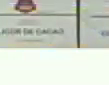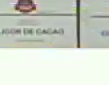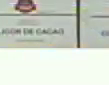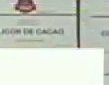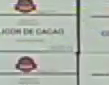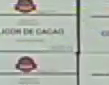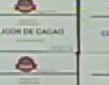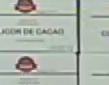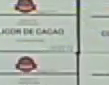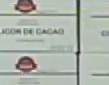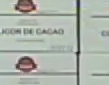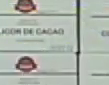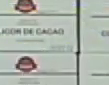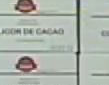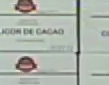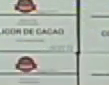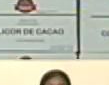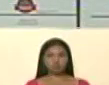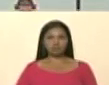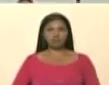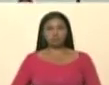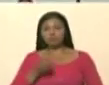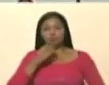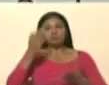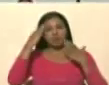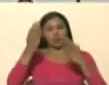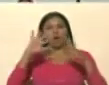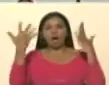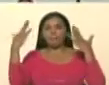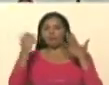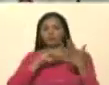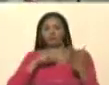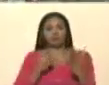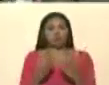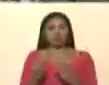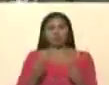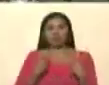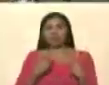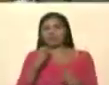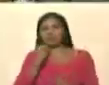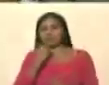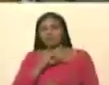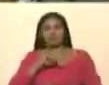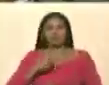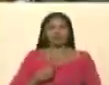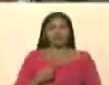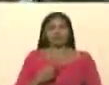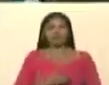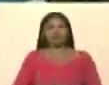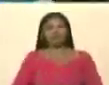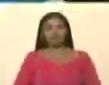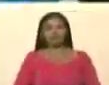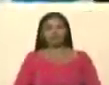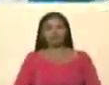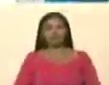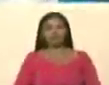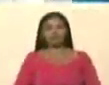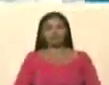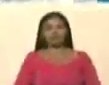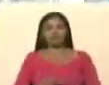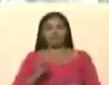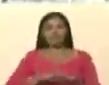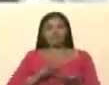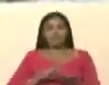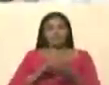bueno un saludo desde aquí también un aplauso a nuestros vecinos desde aquí de los valles del tuy a